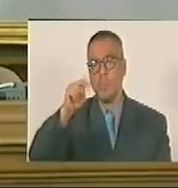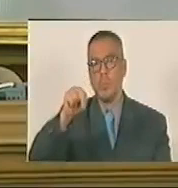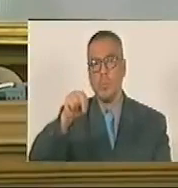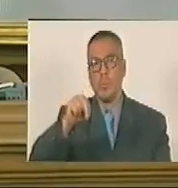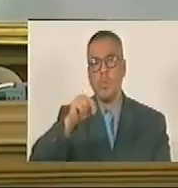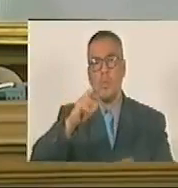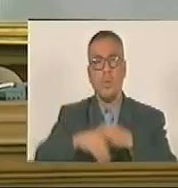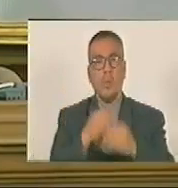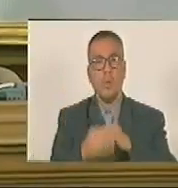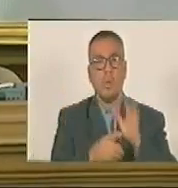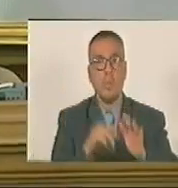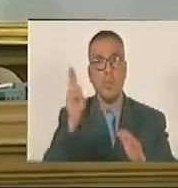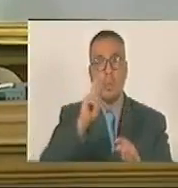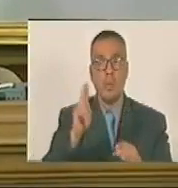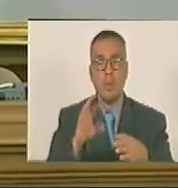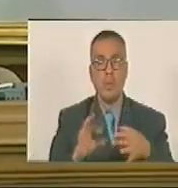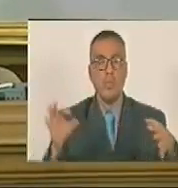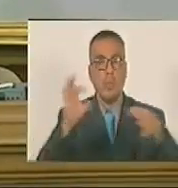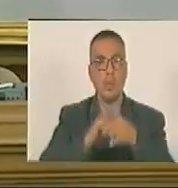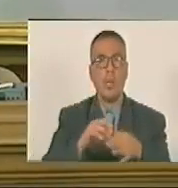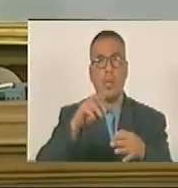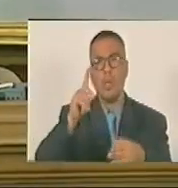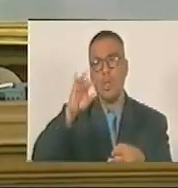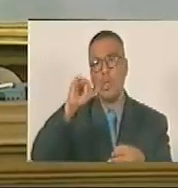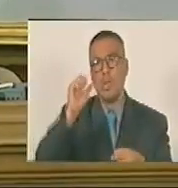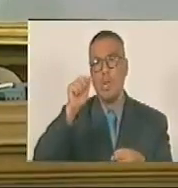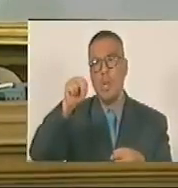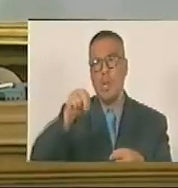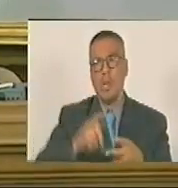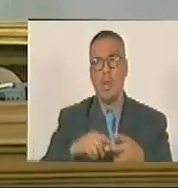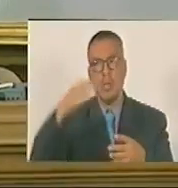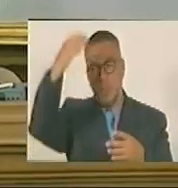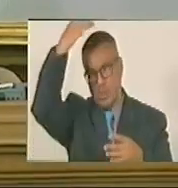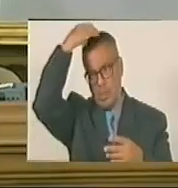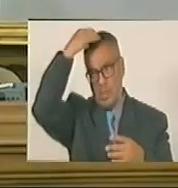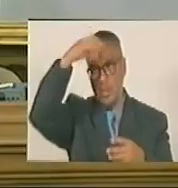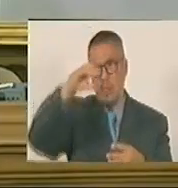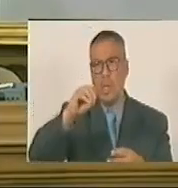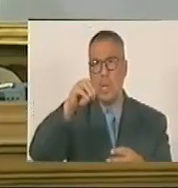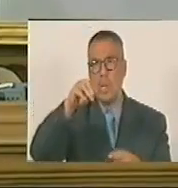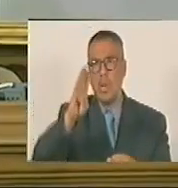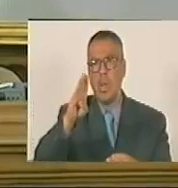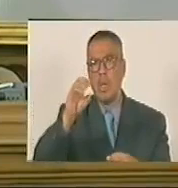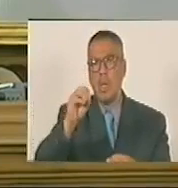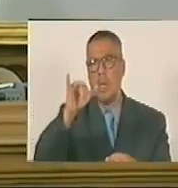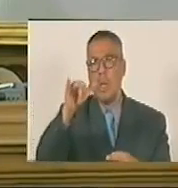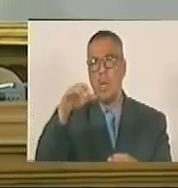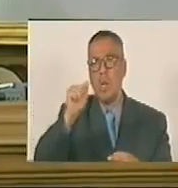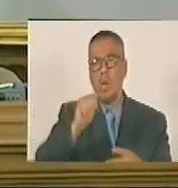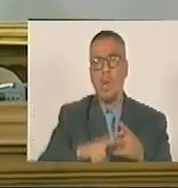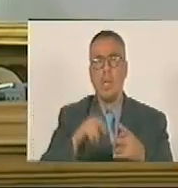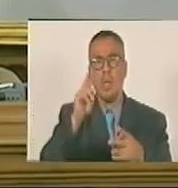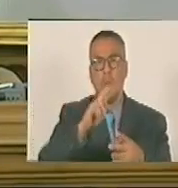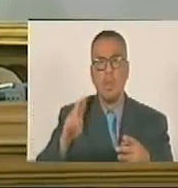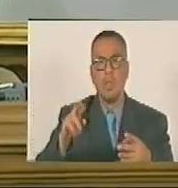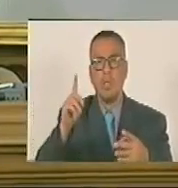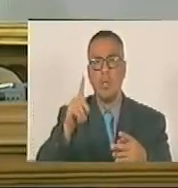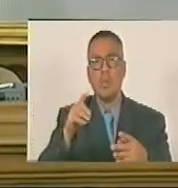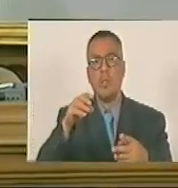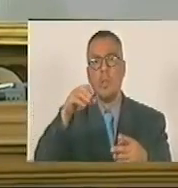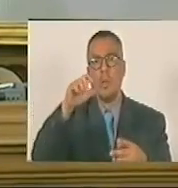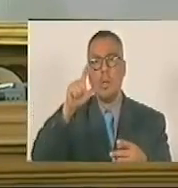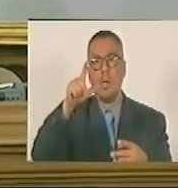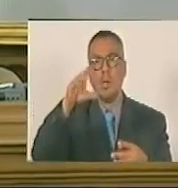concurrente ante la República de la Unión de Myanmar y el Reino de Camboya y la República Democrática Popular de